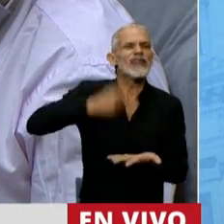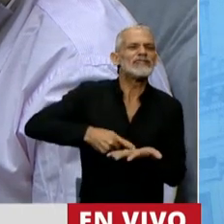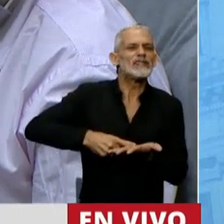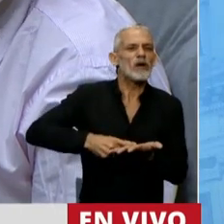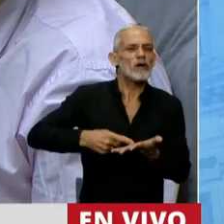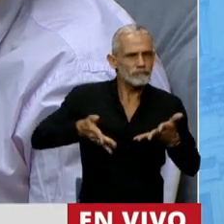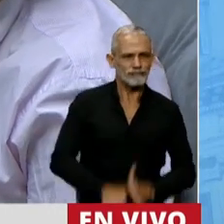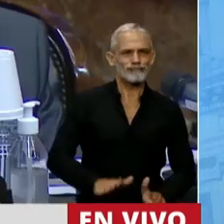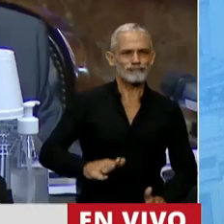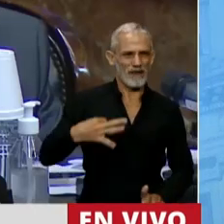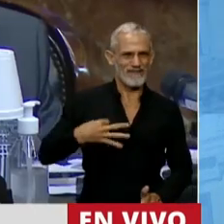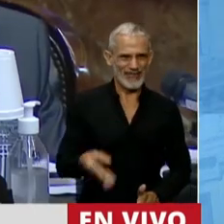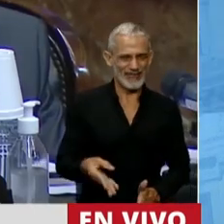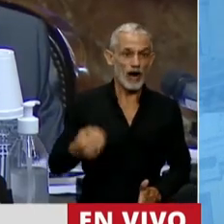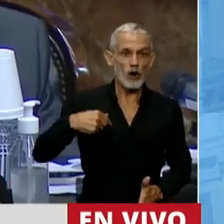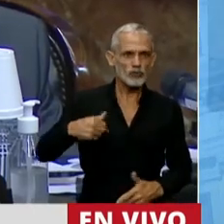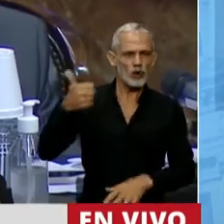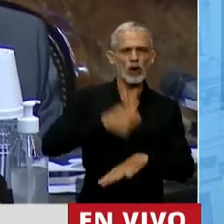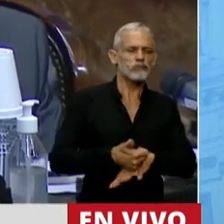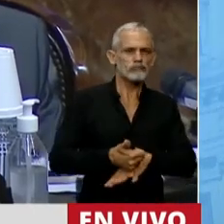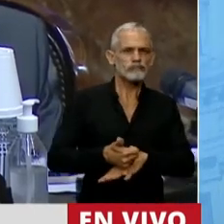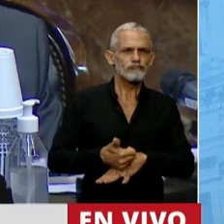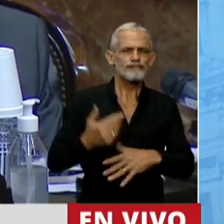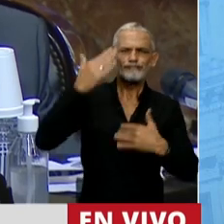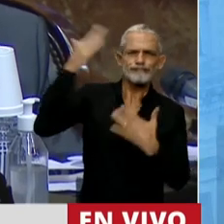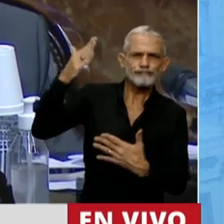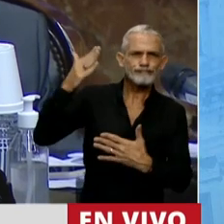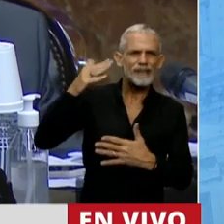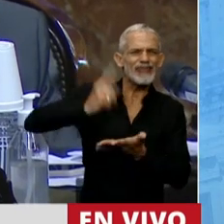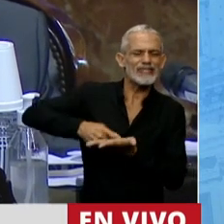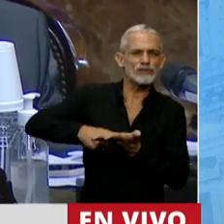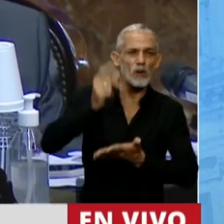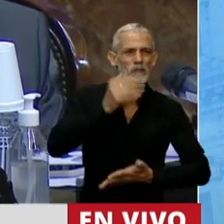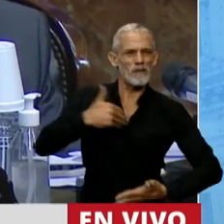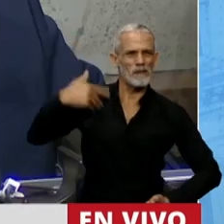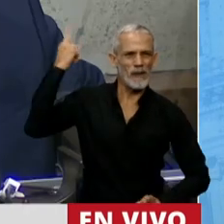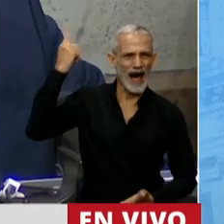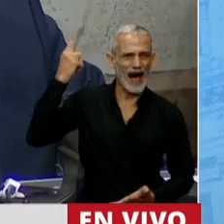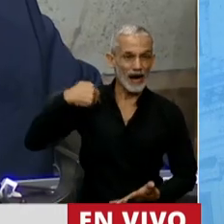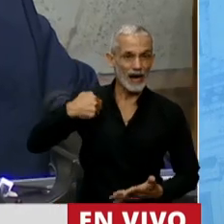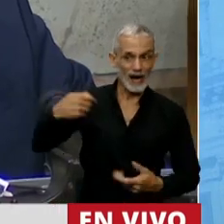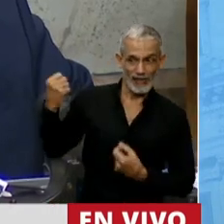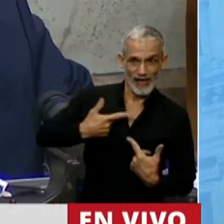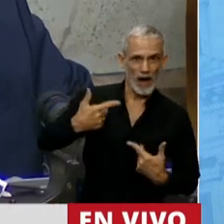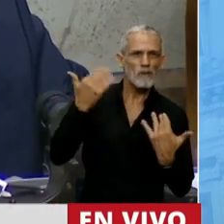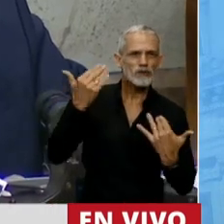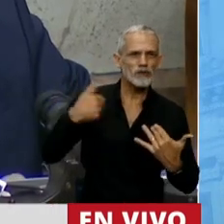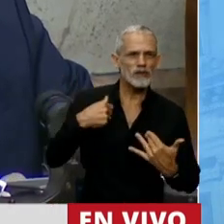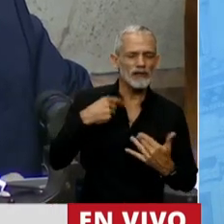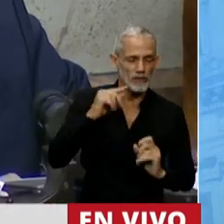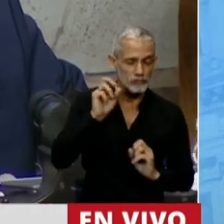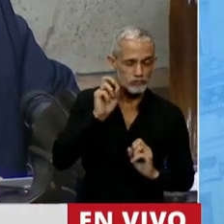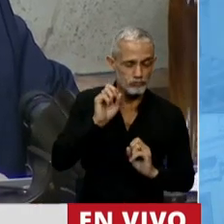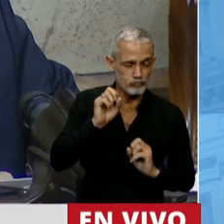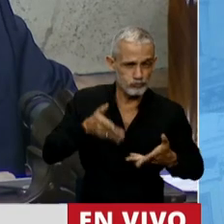vida. Y hoy yo vengo a honrar la decisión de nuestros padres que nos permitieron esta posibilidad de ver la luz del